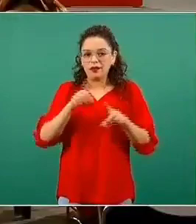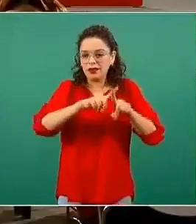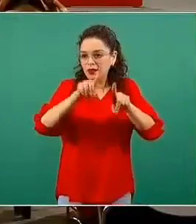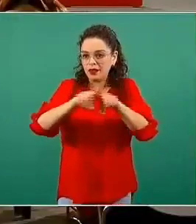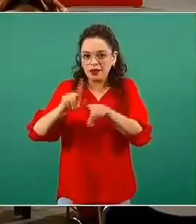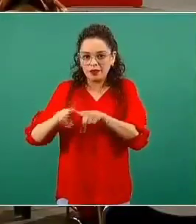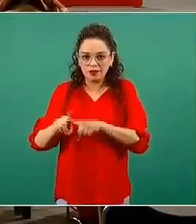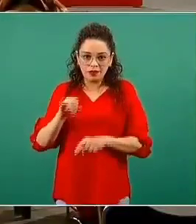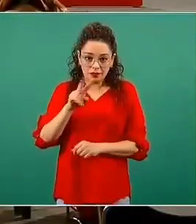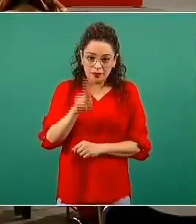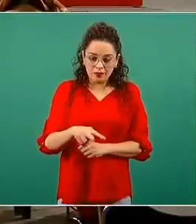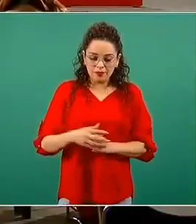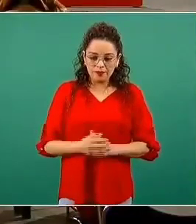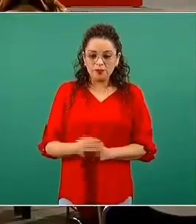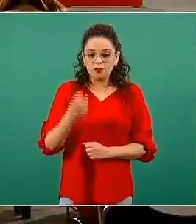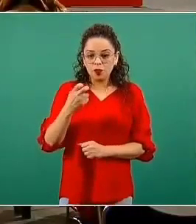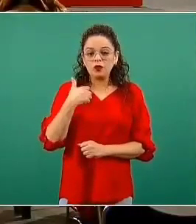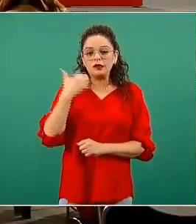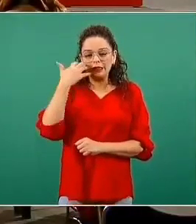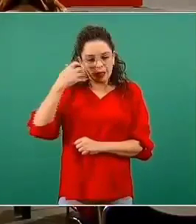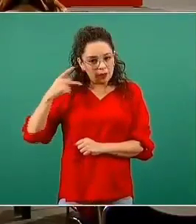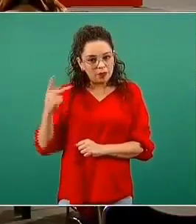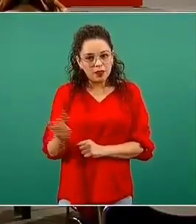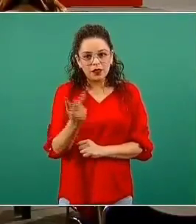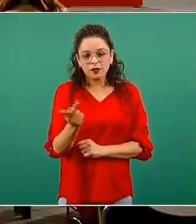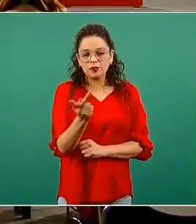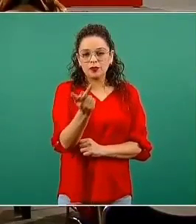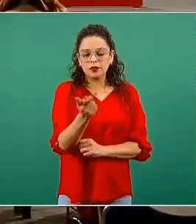lo que quisiera formularles como mi pregunta,